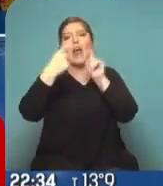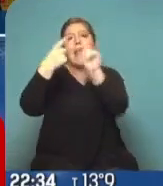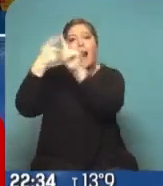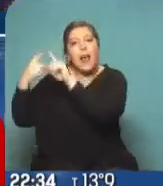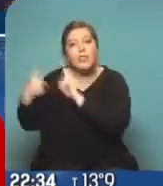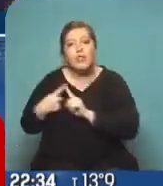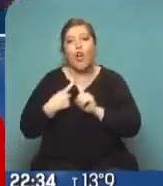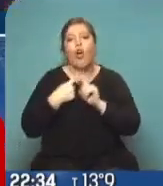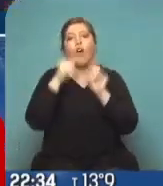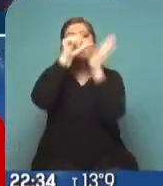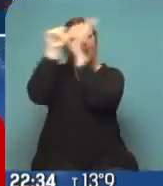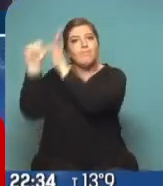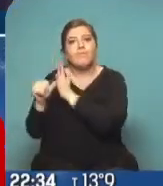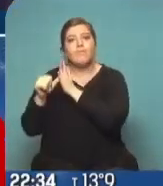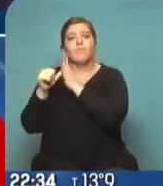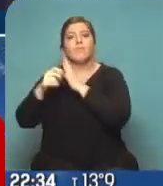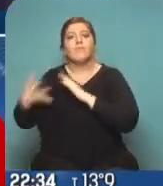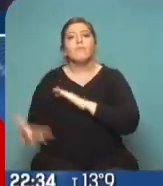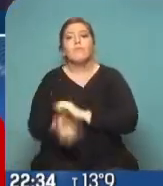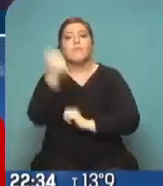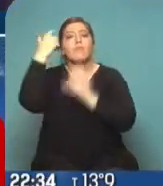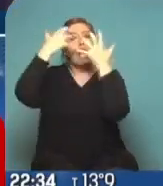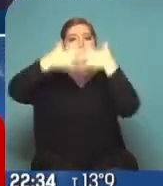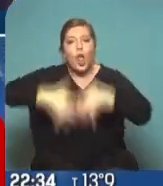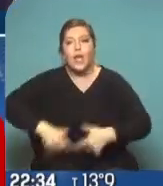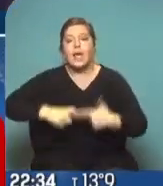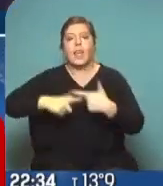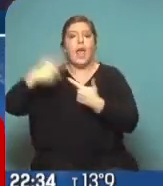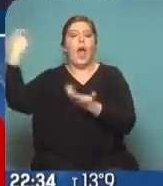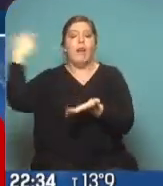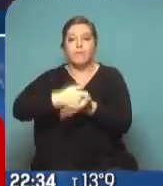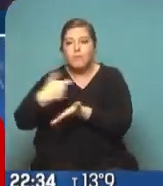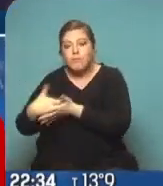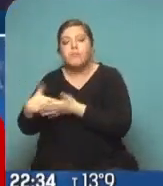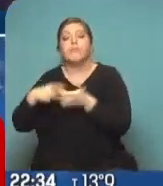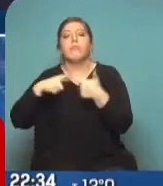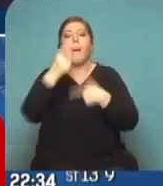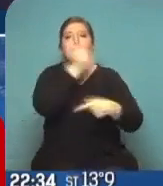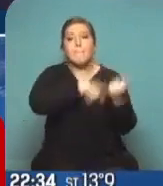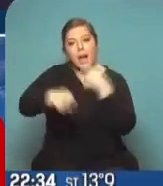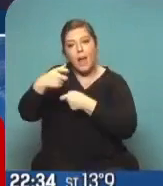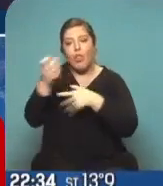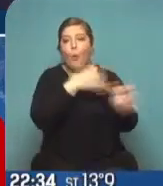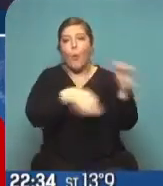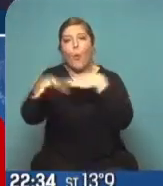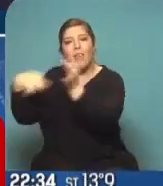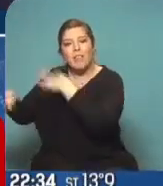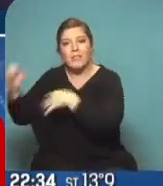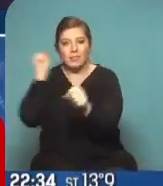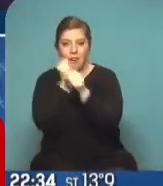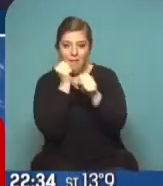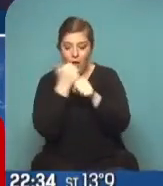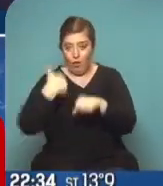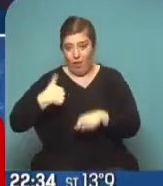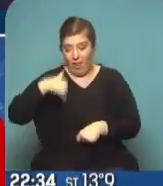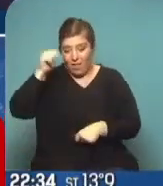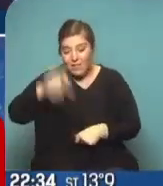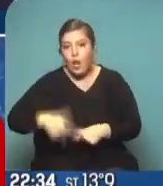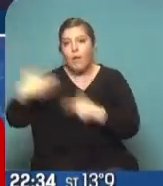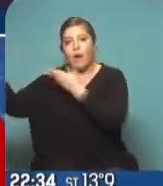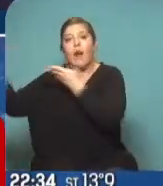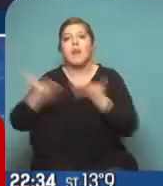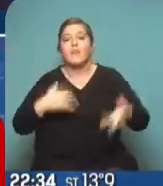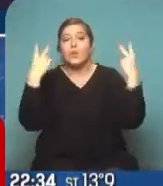relaciones, accediendo a la tecnología, al financiamiento, a los mercados, para vender el trabajo de los argentinos, para recibir el turismo,